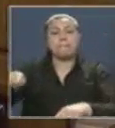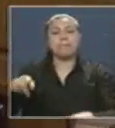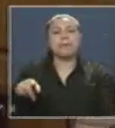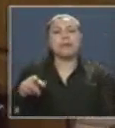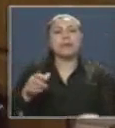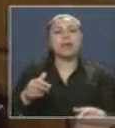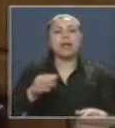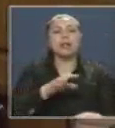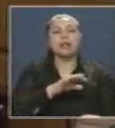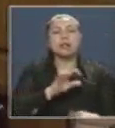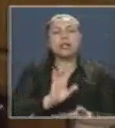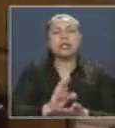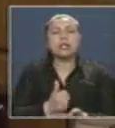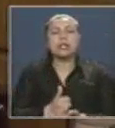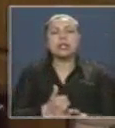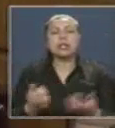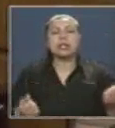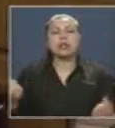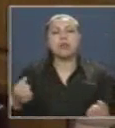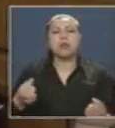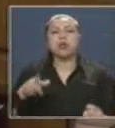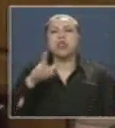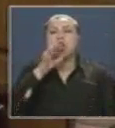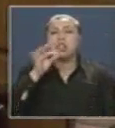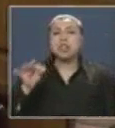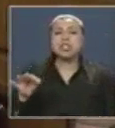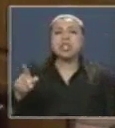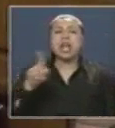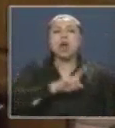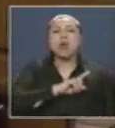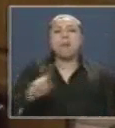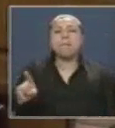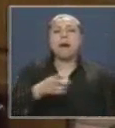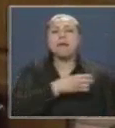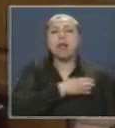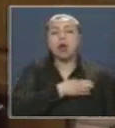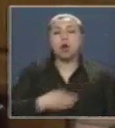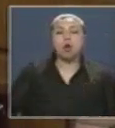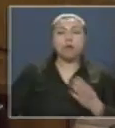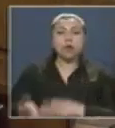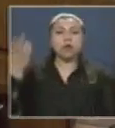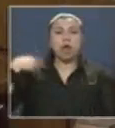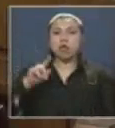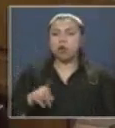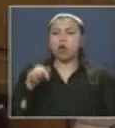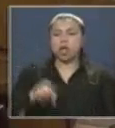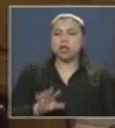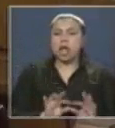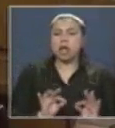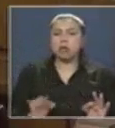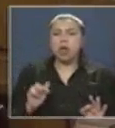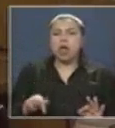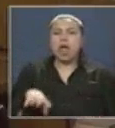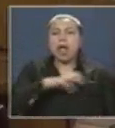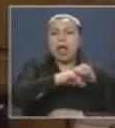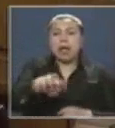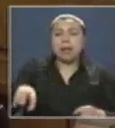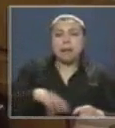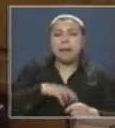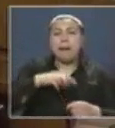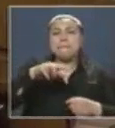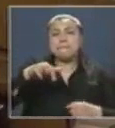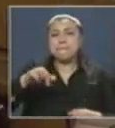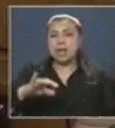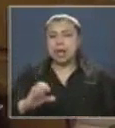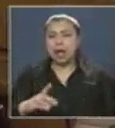el descaro de decir que es culpa del gobierno anterior. Por favor, esto es responsabilidad exclusiva de este gobierno. Las islas Lilín, Meulina, Piao,